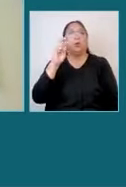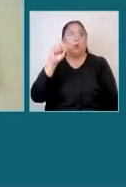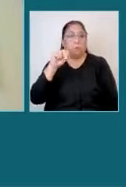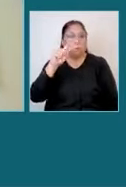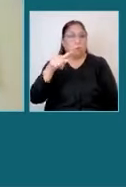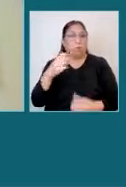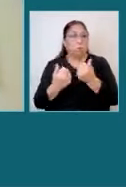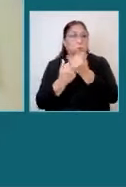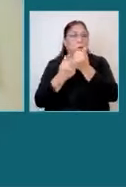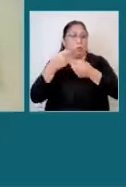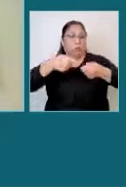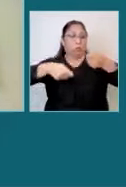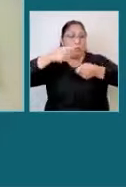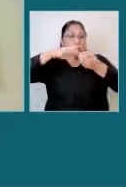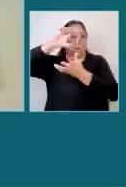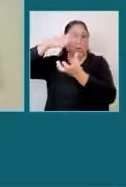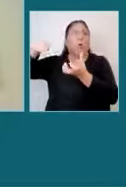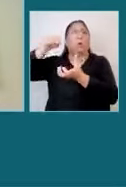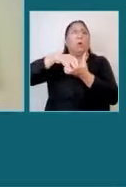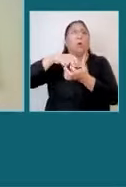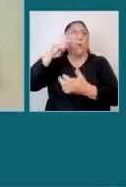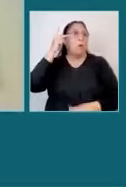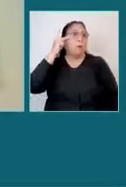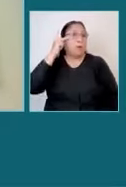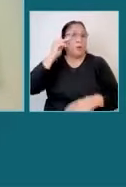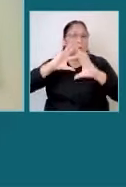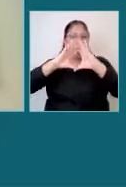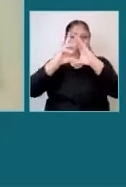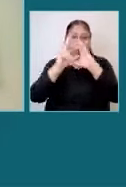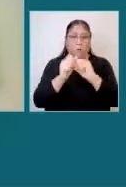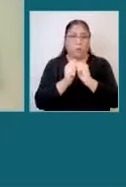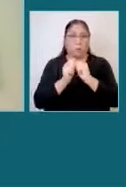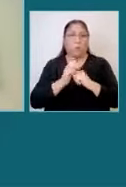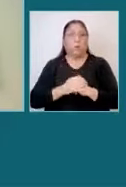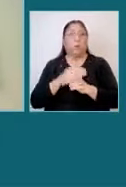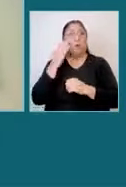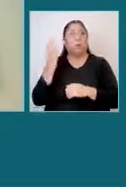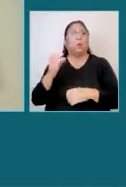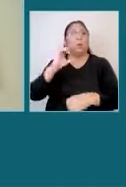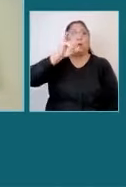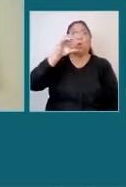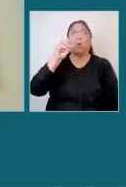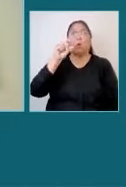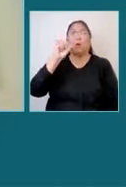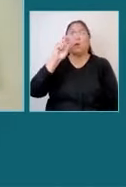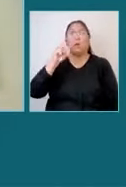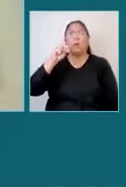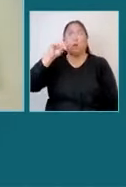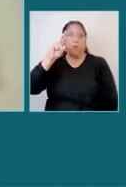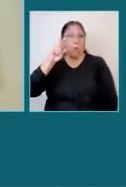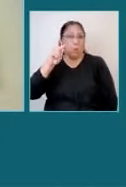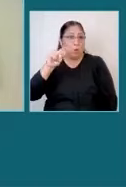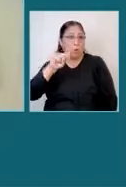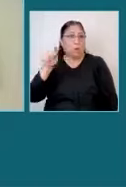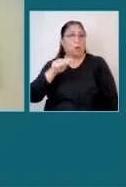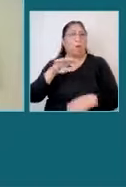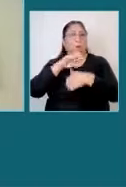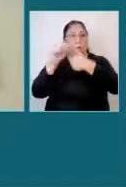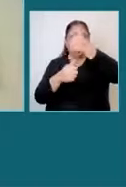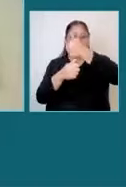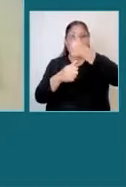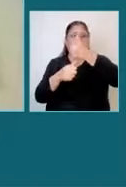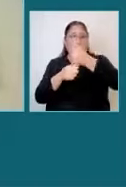de inversión global del Korean Venture Capital Association, y el señor Joaquín Morix, vicepresidente de Relaciones con